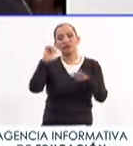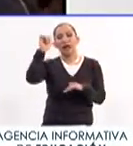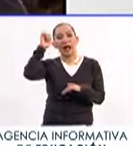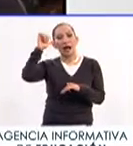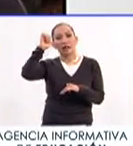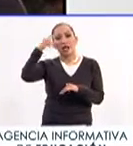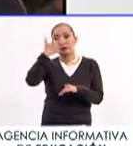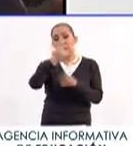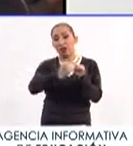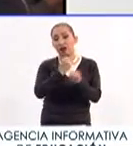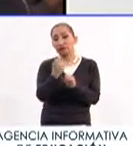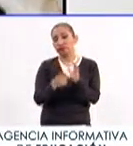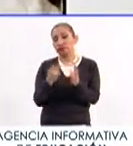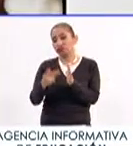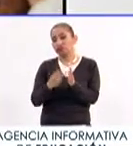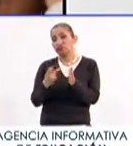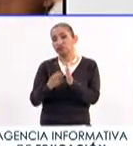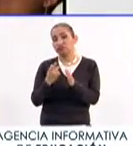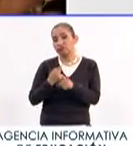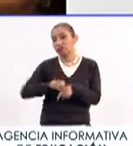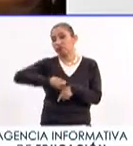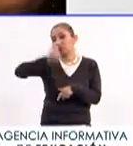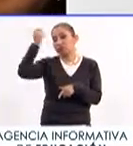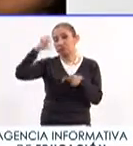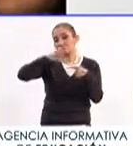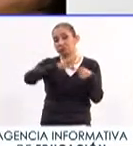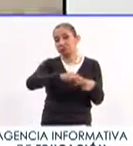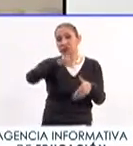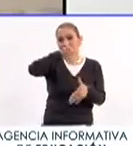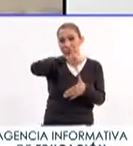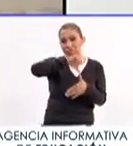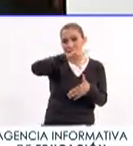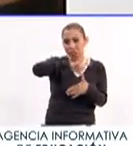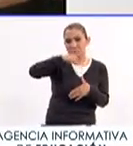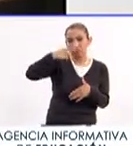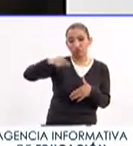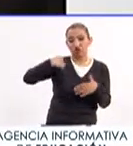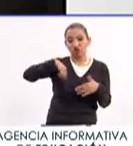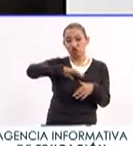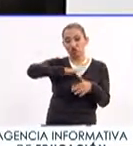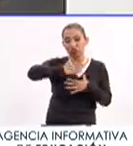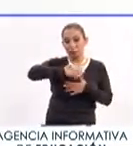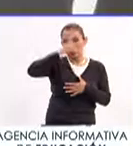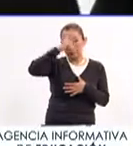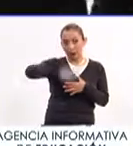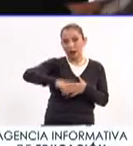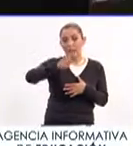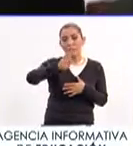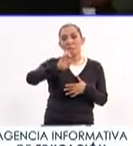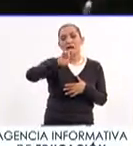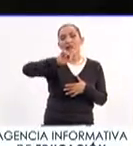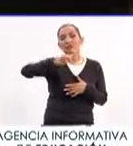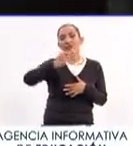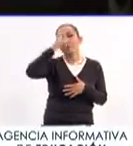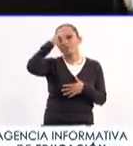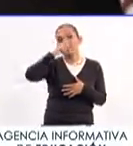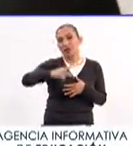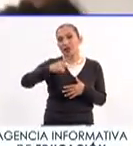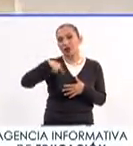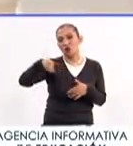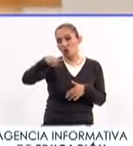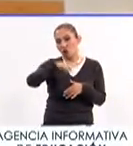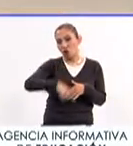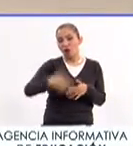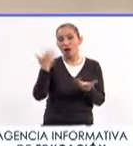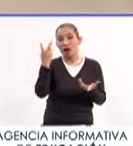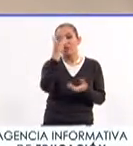Asia ya por 7 años y se trae por primera vez a América Latina, y somos nosotros, México, el British Council México, el que lo recibe. Es un